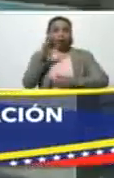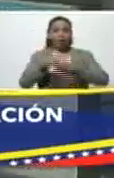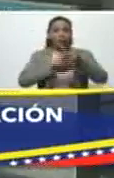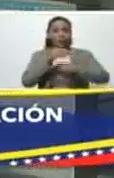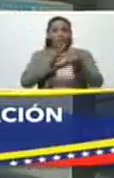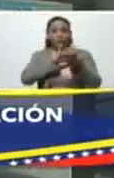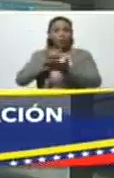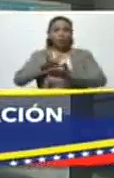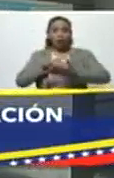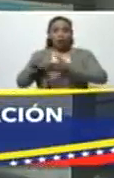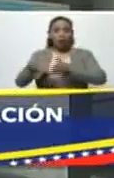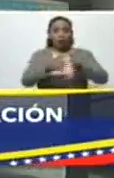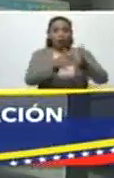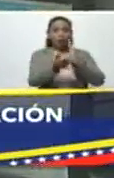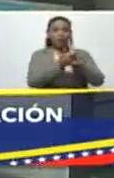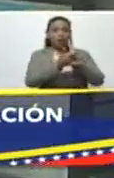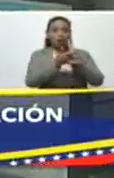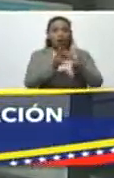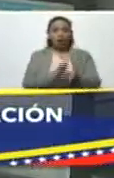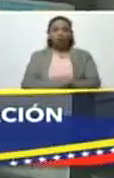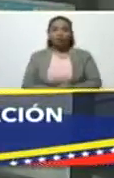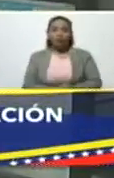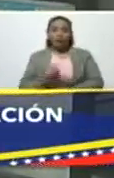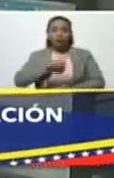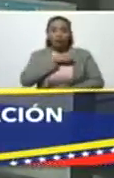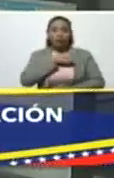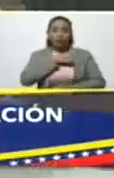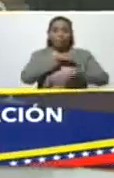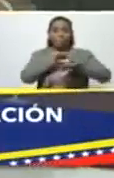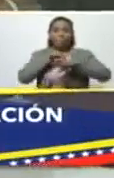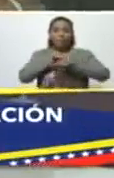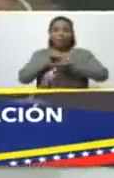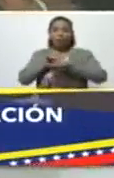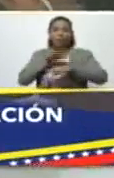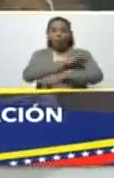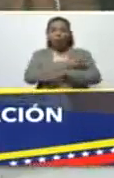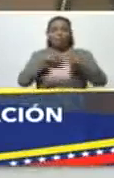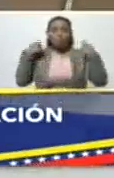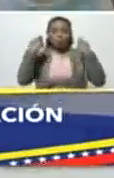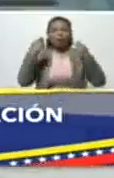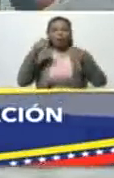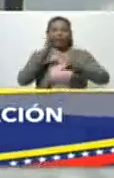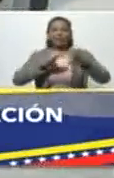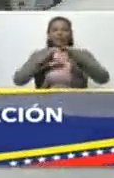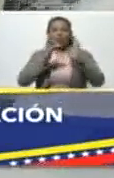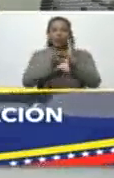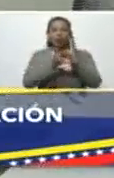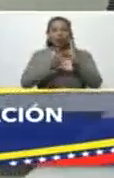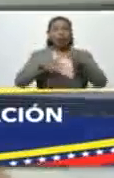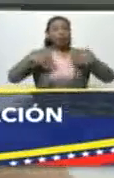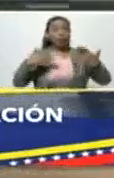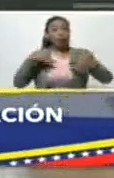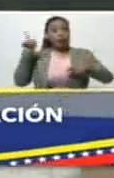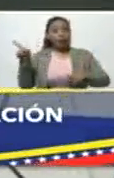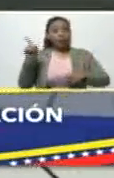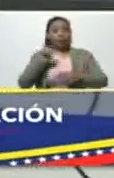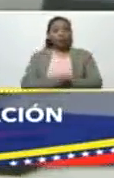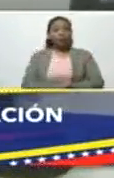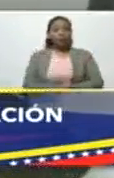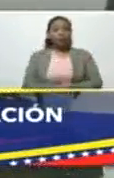de la ruta tecnológica de nuestro Ministerio del Poder Popular para Ciencia y Tecnología, en la que a través